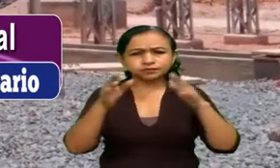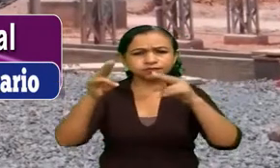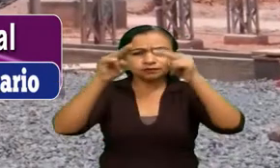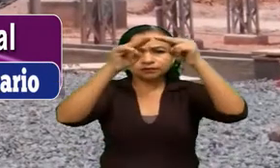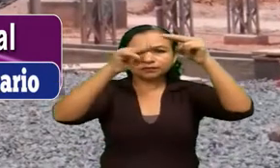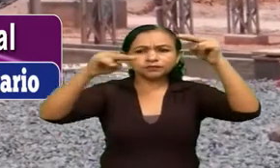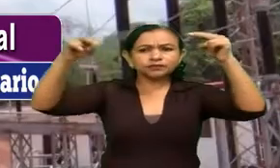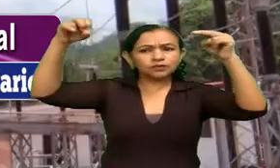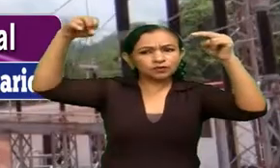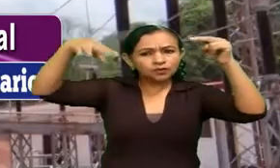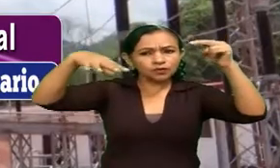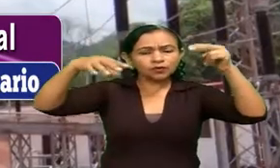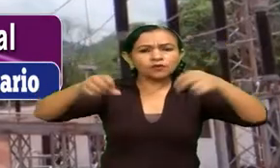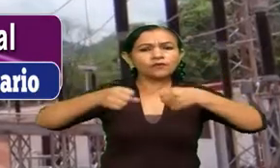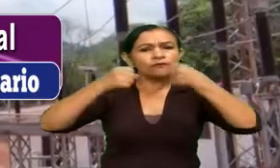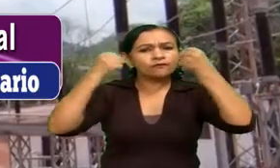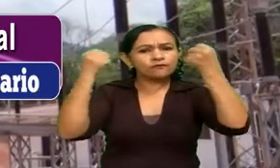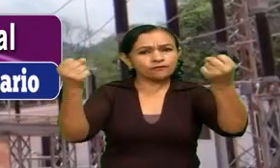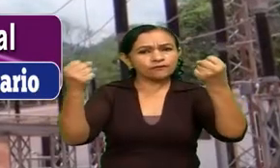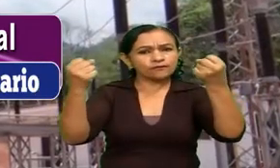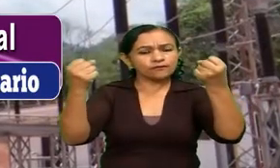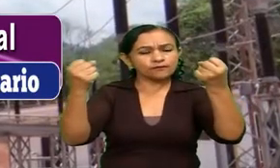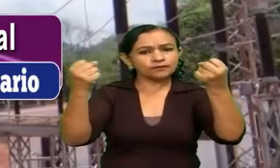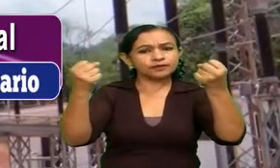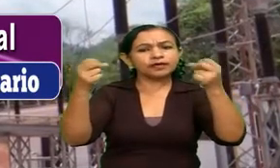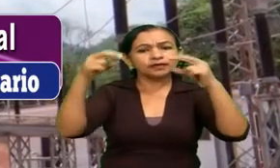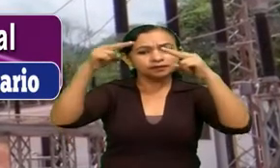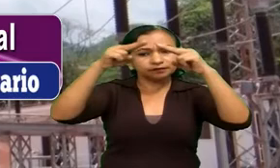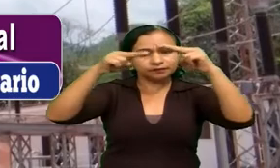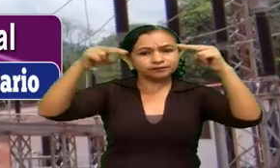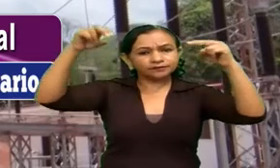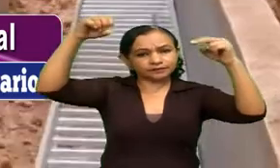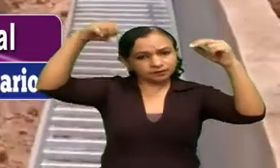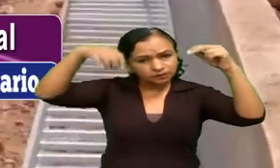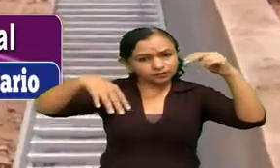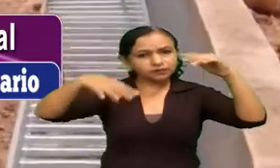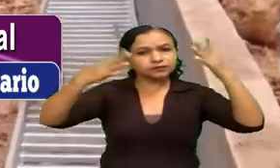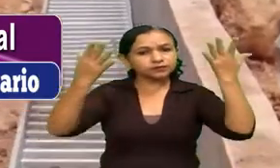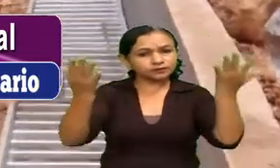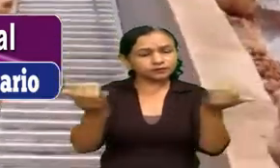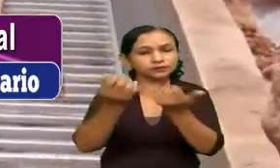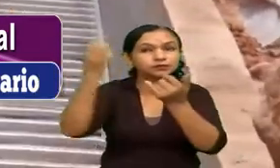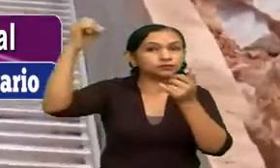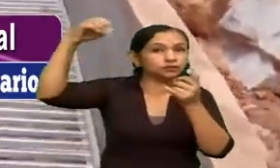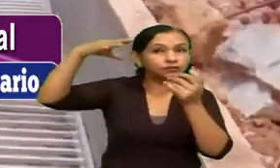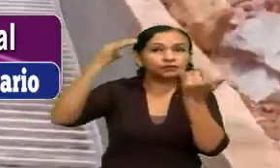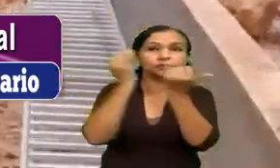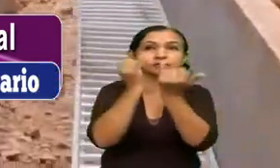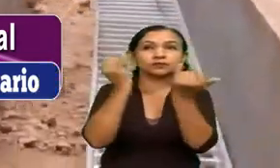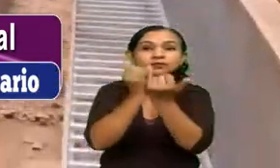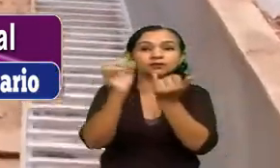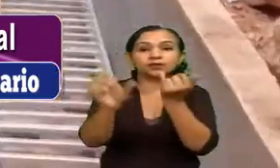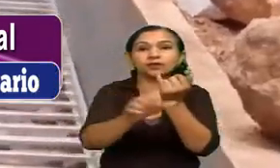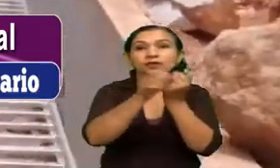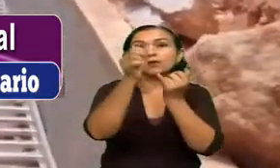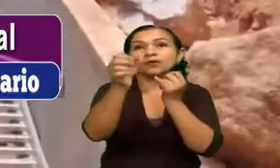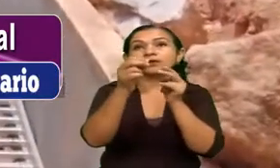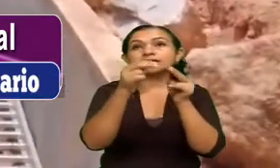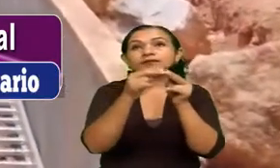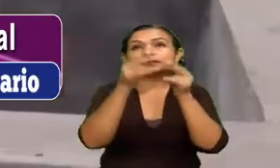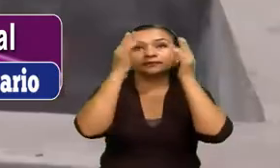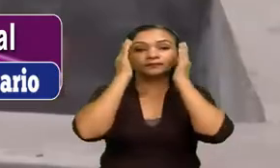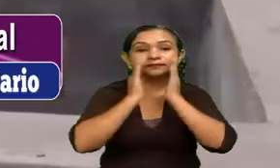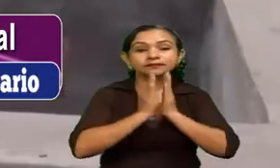para darle mayor fortaleza al suministro de energía. Okay. De igual manera, una línea adicional desde La Virgen